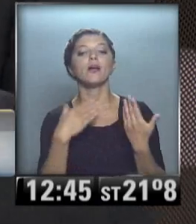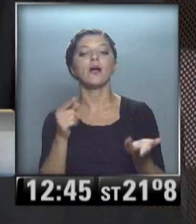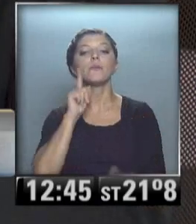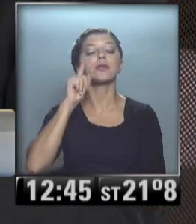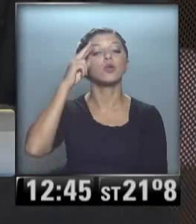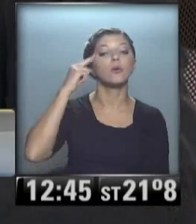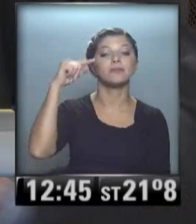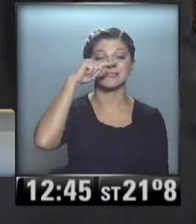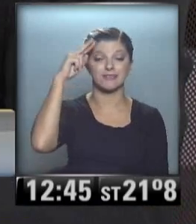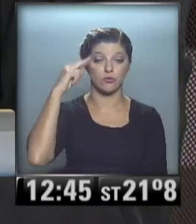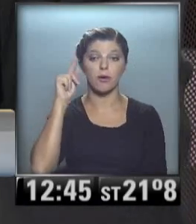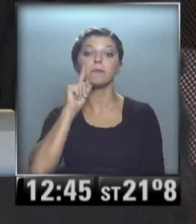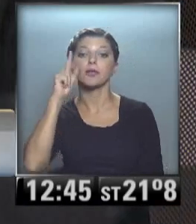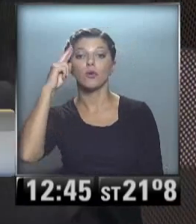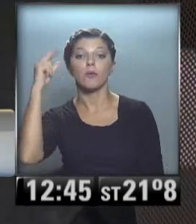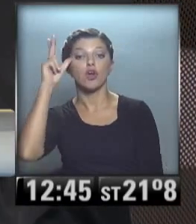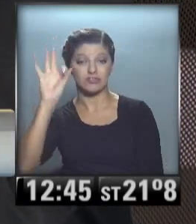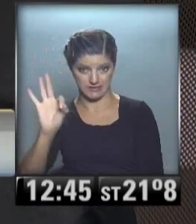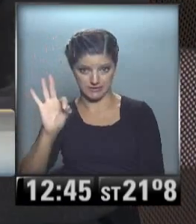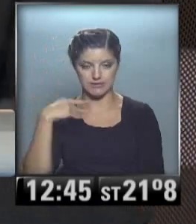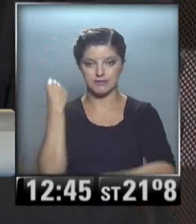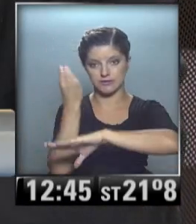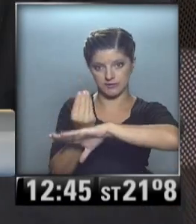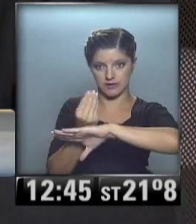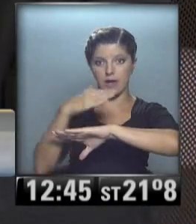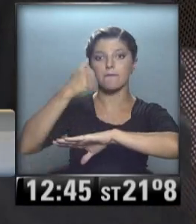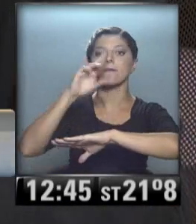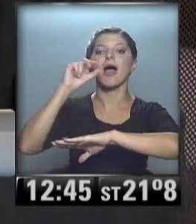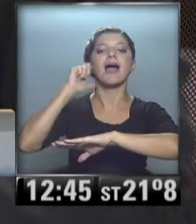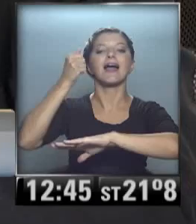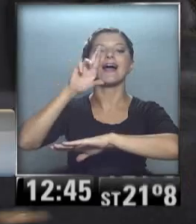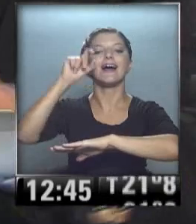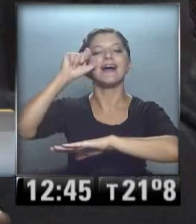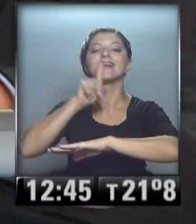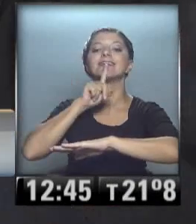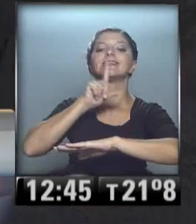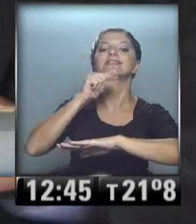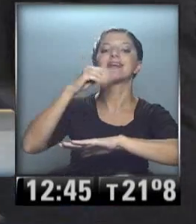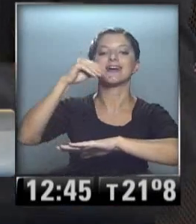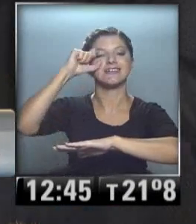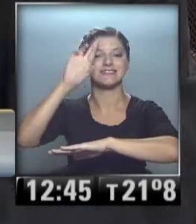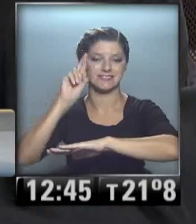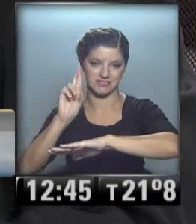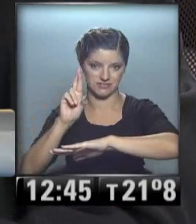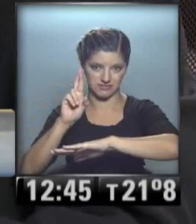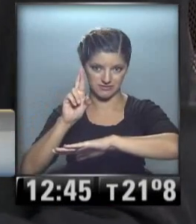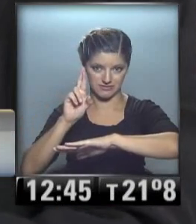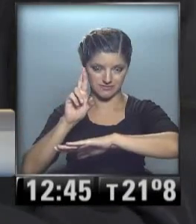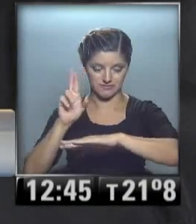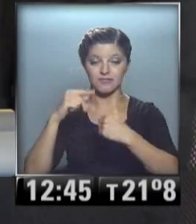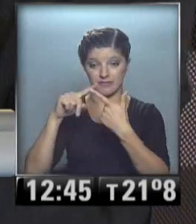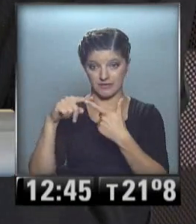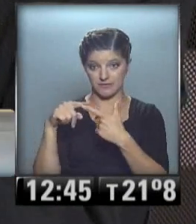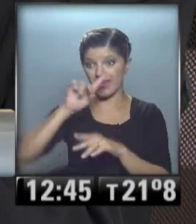79-80, llegan a los respectivos gobiernos Margaret Thatcher y Ronald Reagan al poder, que fue el inicio del gran neoliberalismo en el